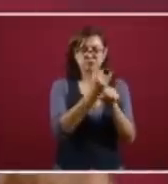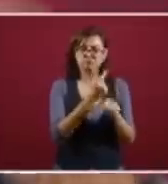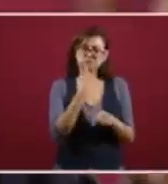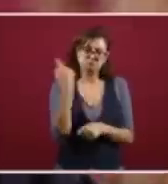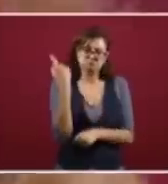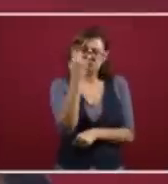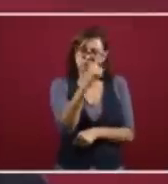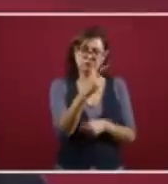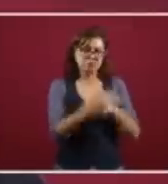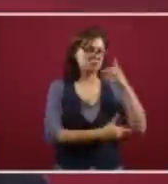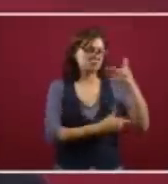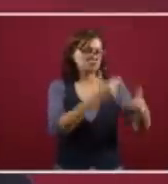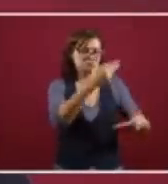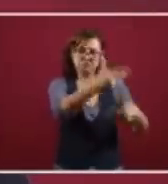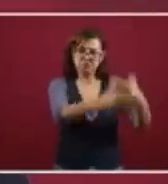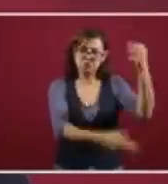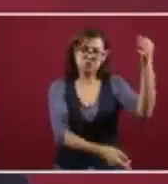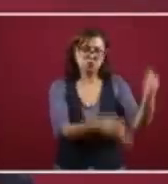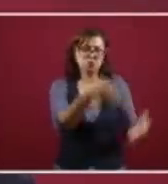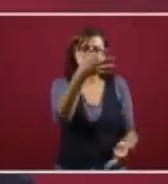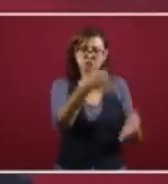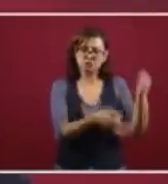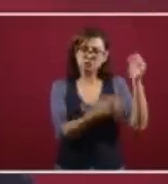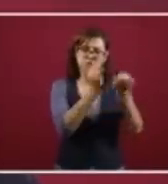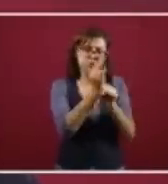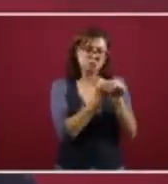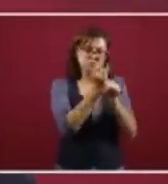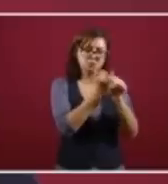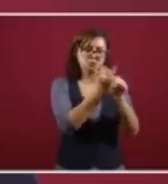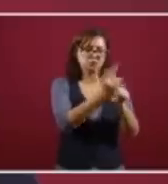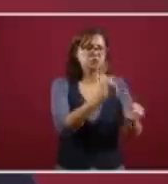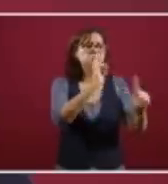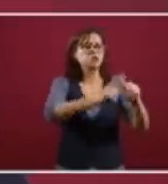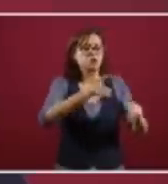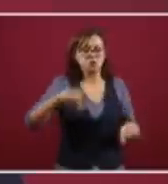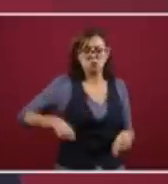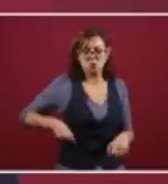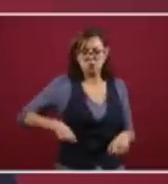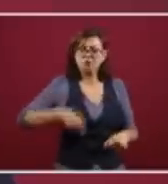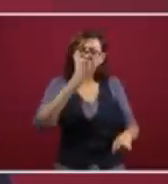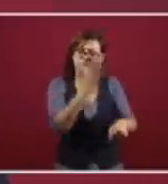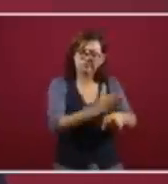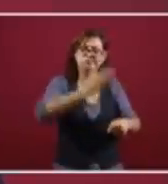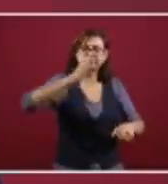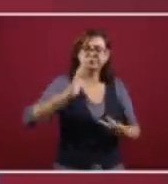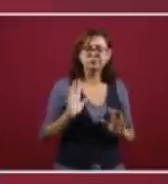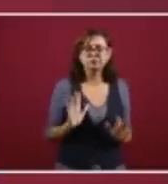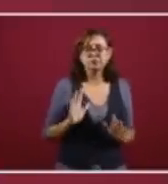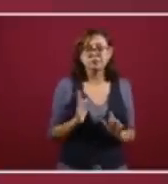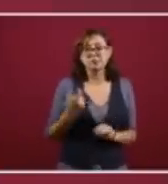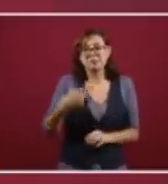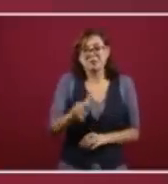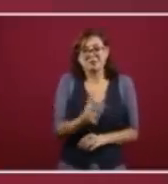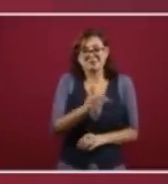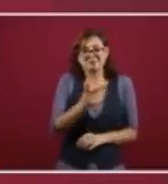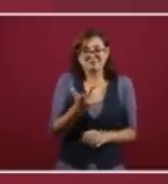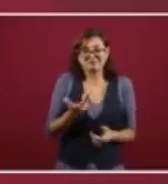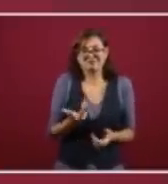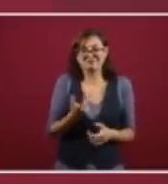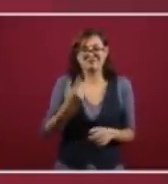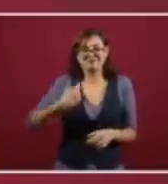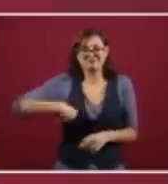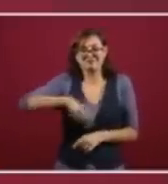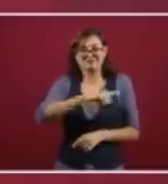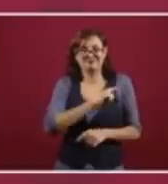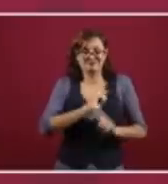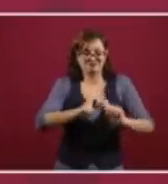llegue hasta donde tenga que llegar la investigación y que se finquen responsabilidades, pero insisto, yo creo que lo importante